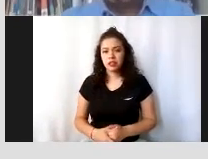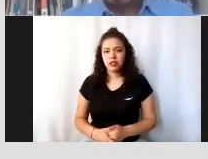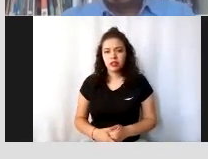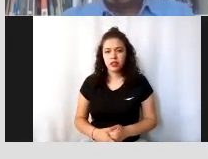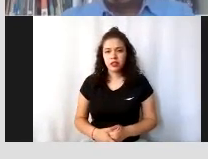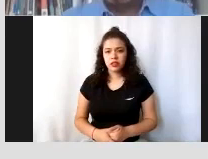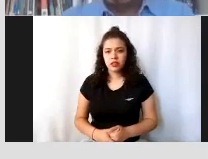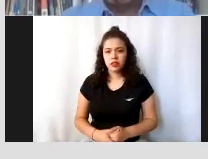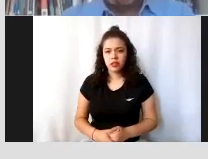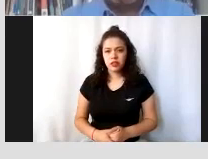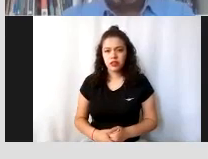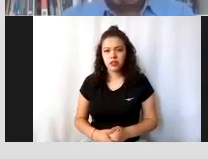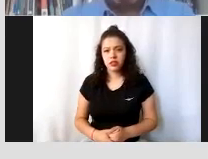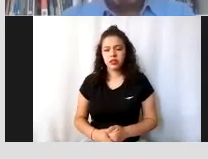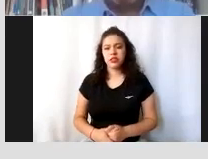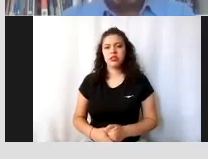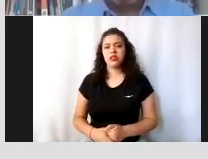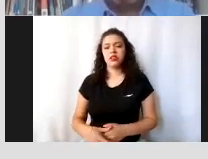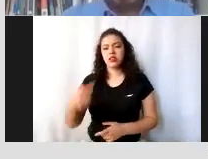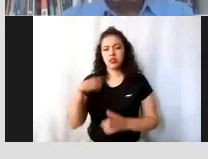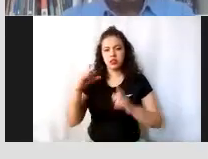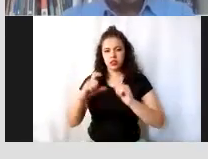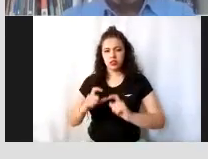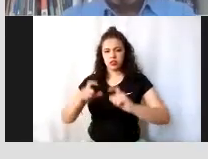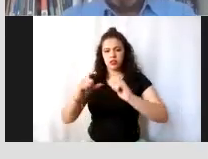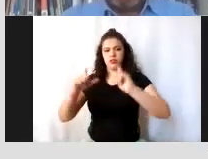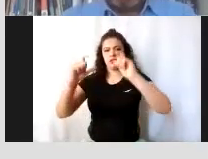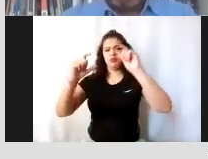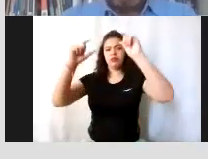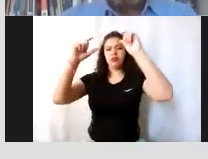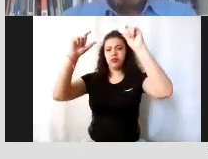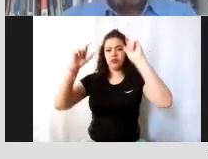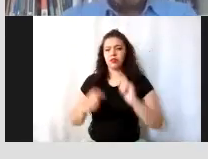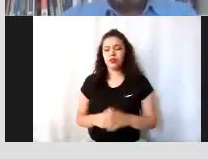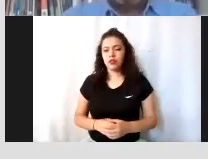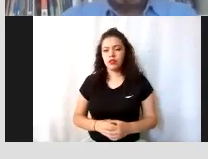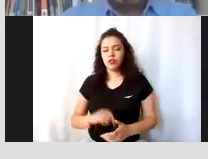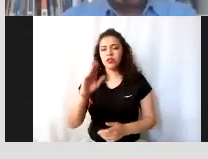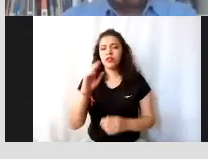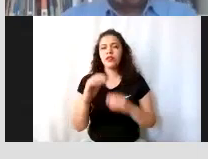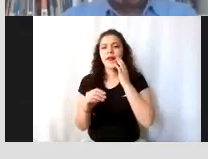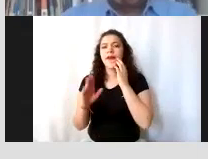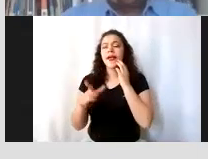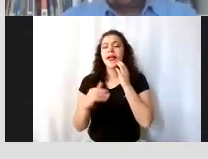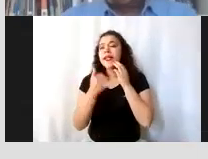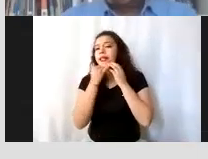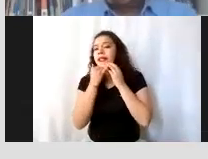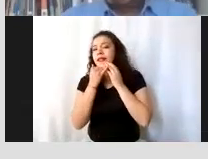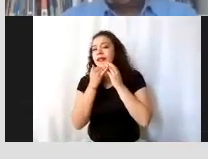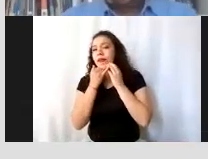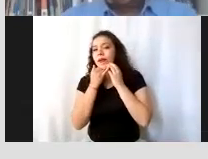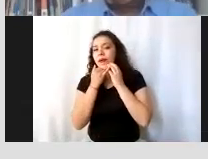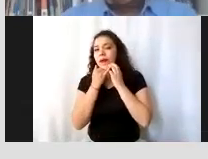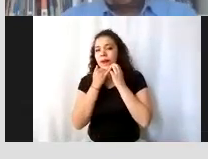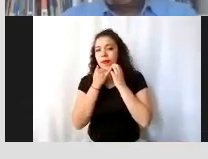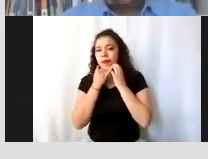estoy subiendo un poquito más. Disculpe, dice formato de... Disculpa,